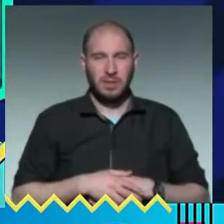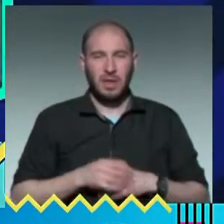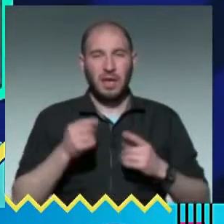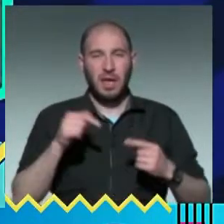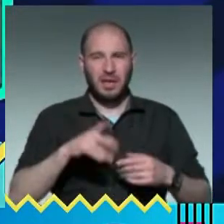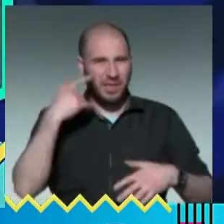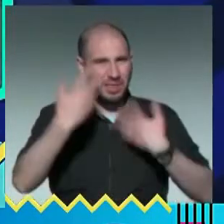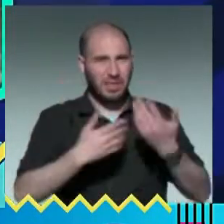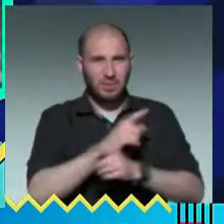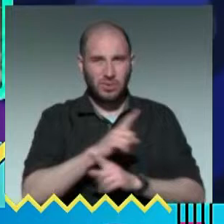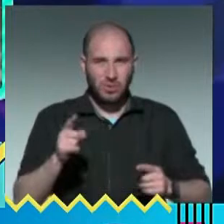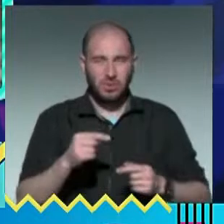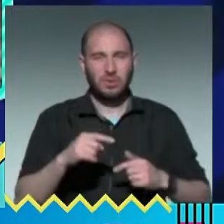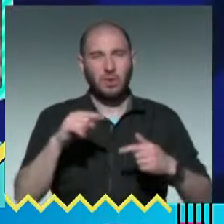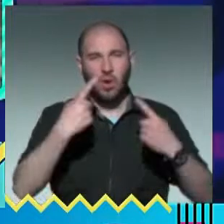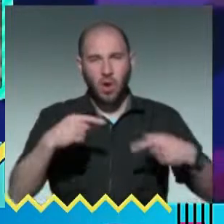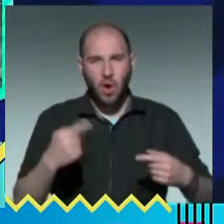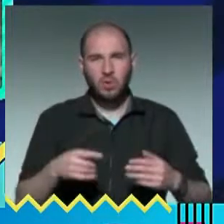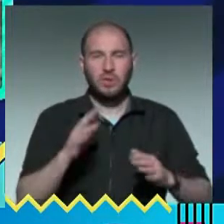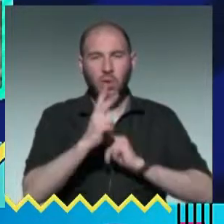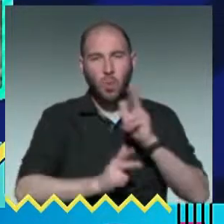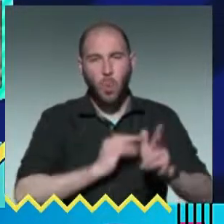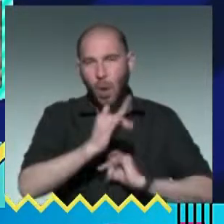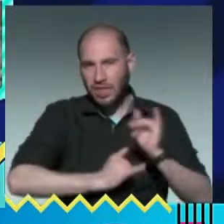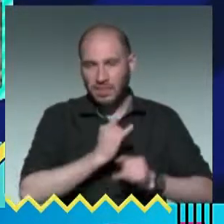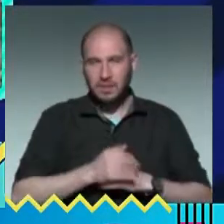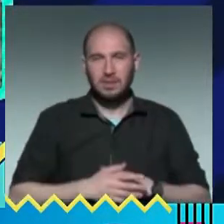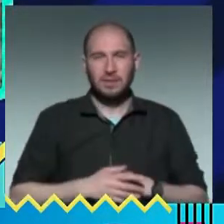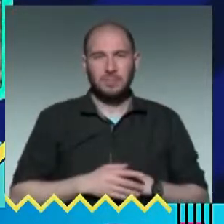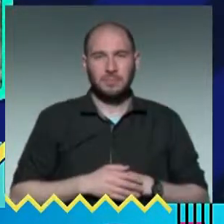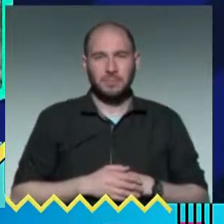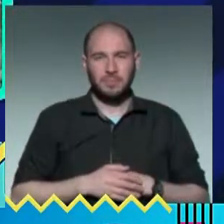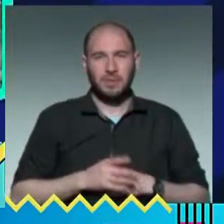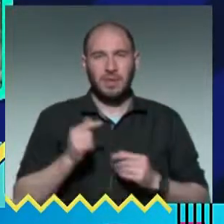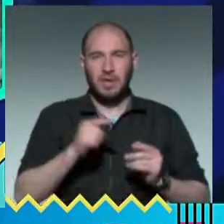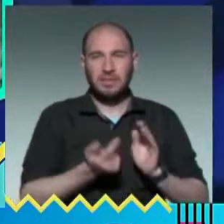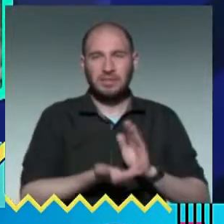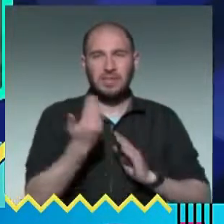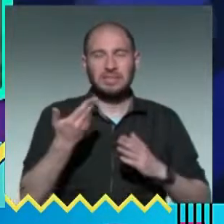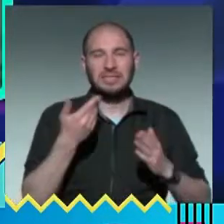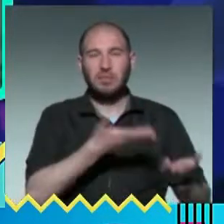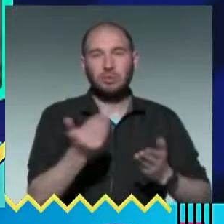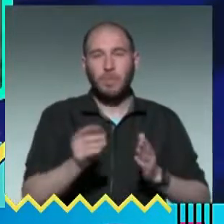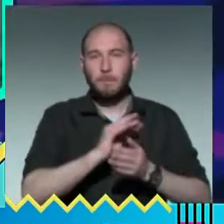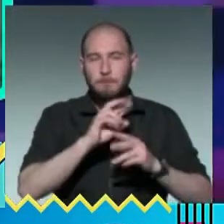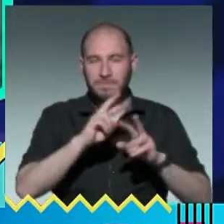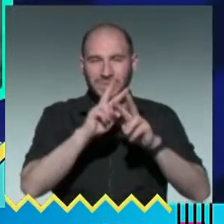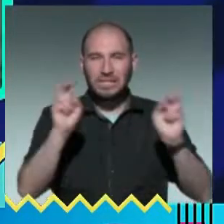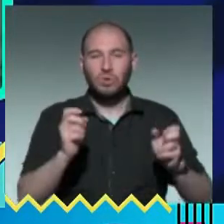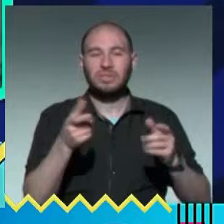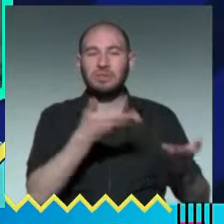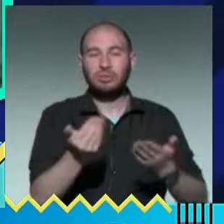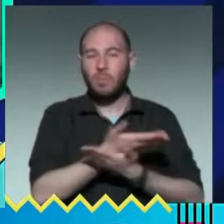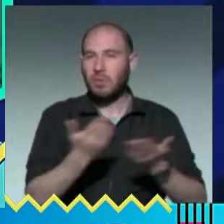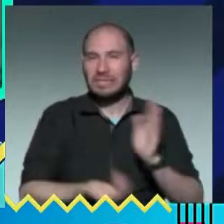evitar confusiones, entre otras de las cosas que se dijo era que había que sacar la denominación de servicio público, porque hoy a